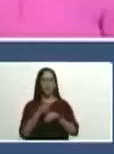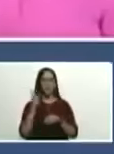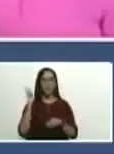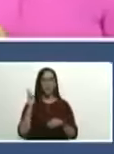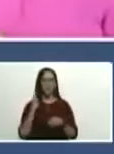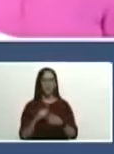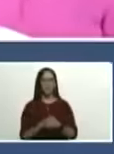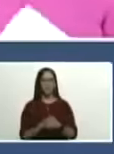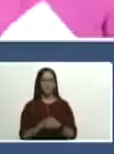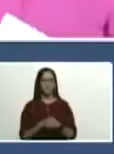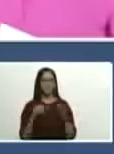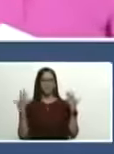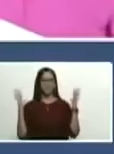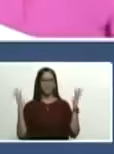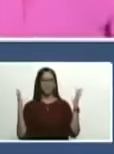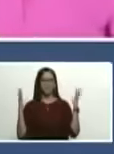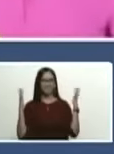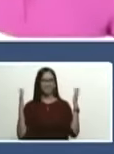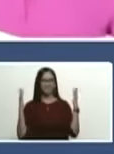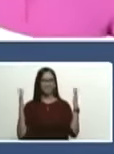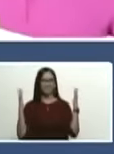venezolano.